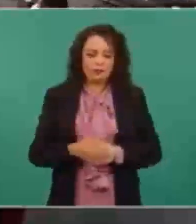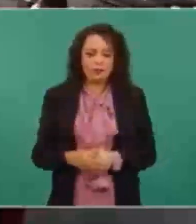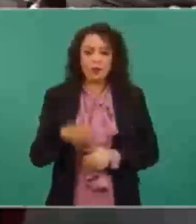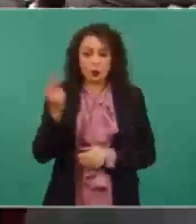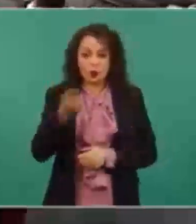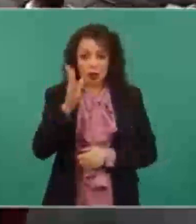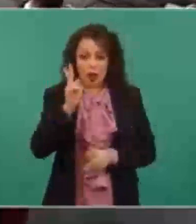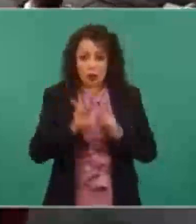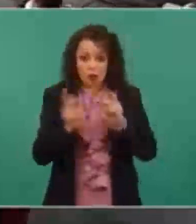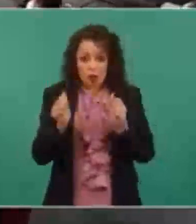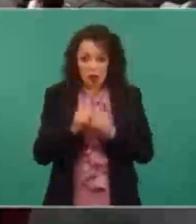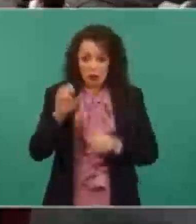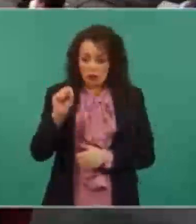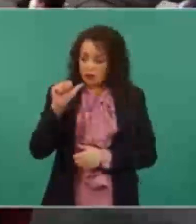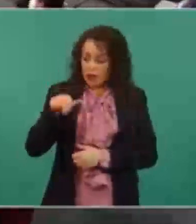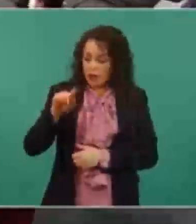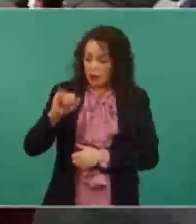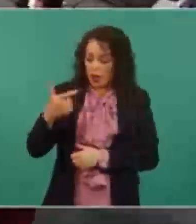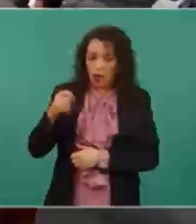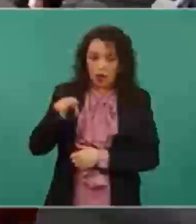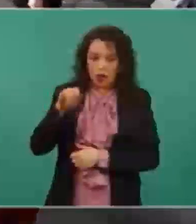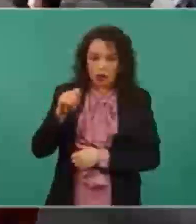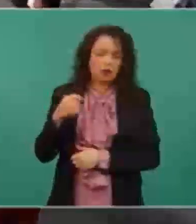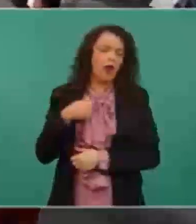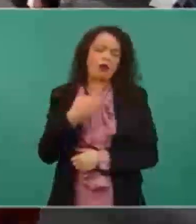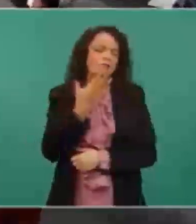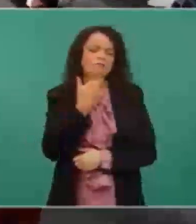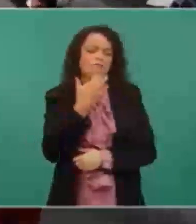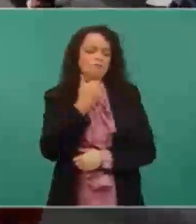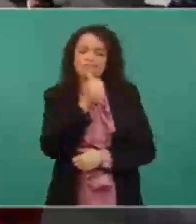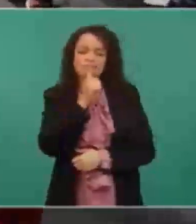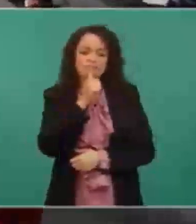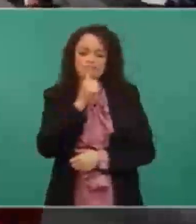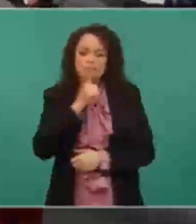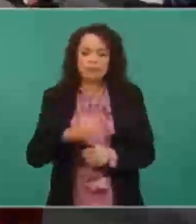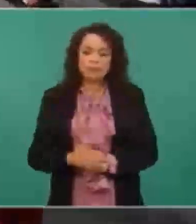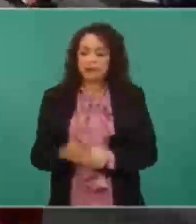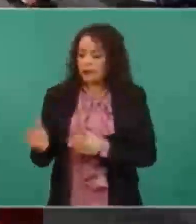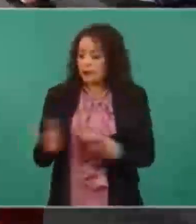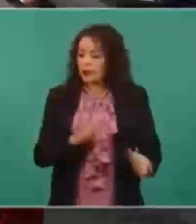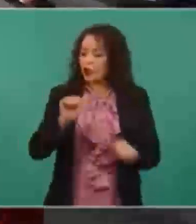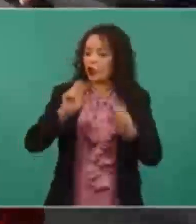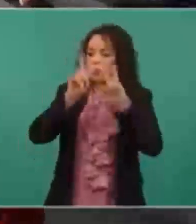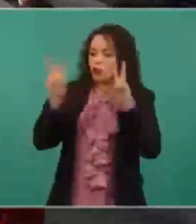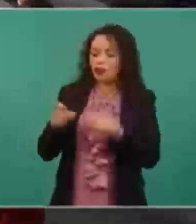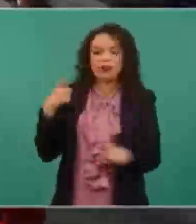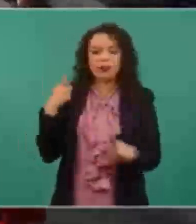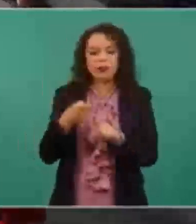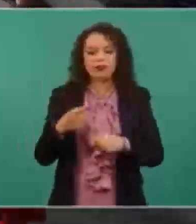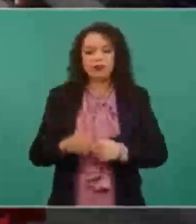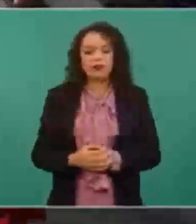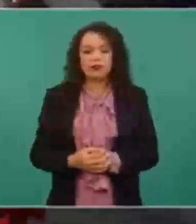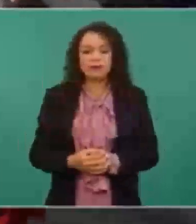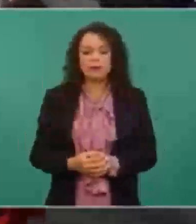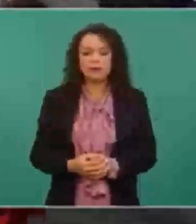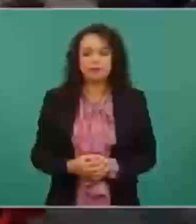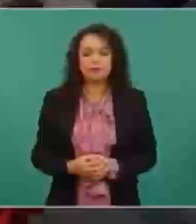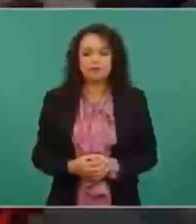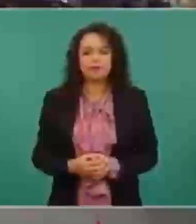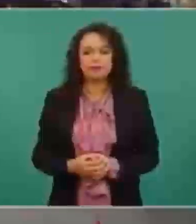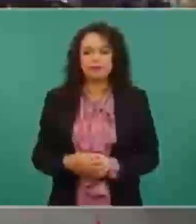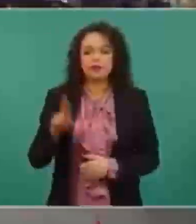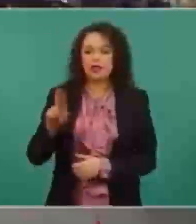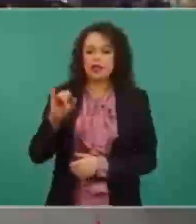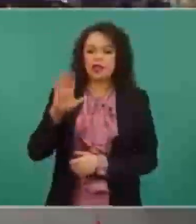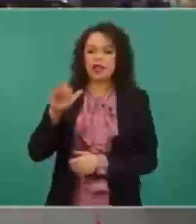no? No. Bien, presidente, gracias. En otro tema, bueno, pues también esta situación que estará pasando Ricardo